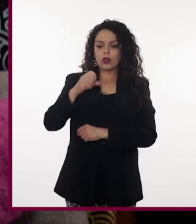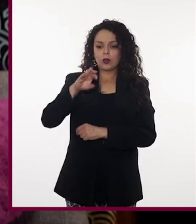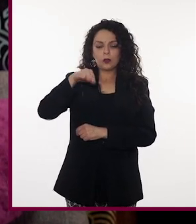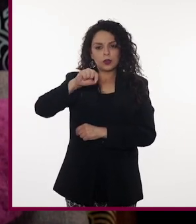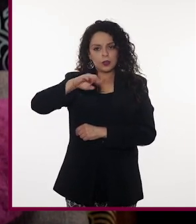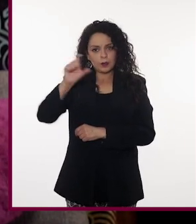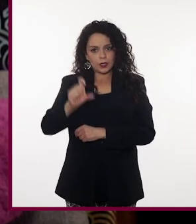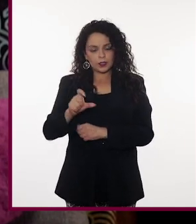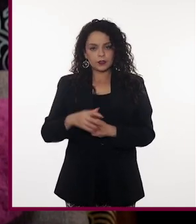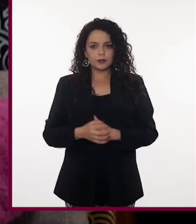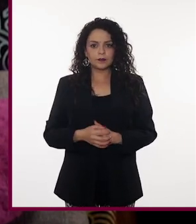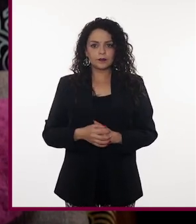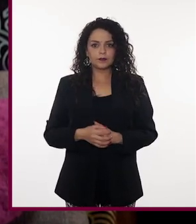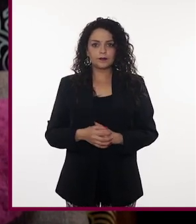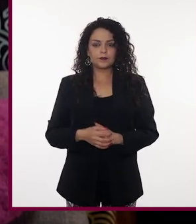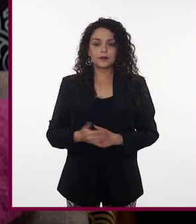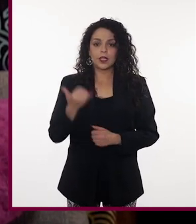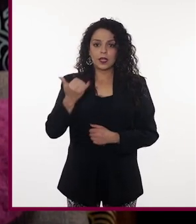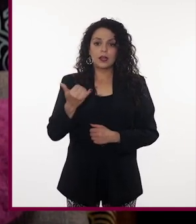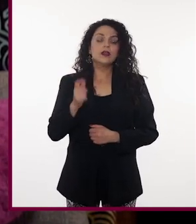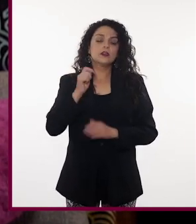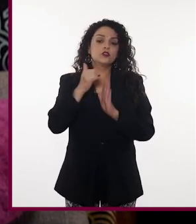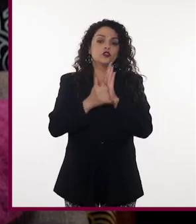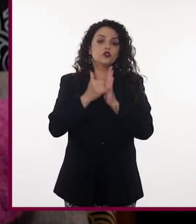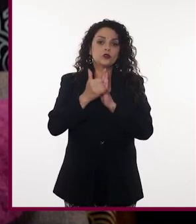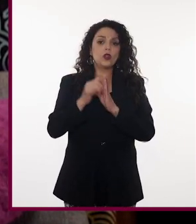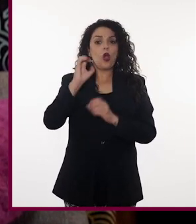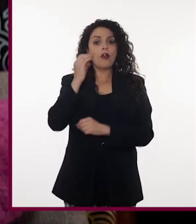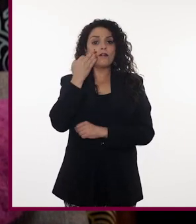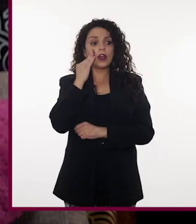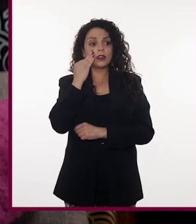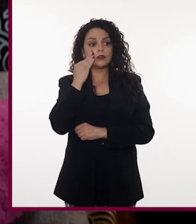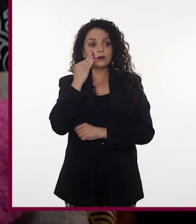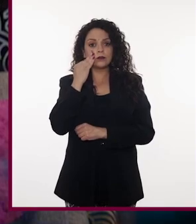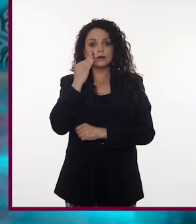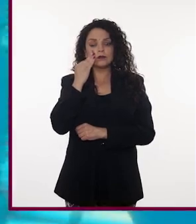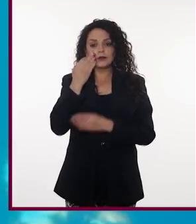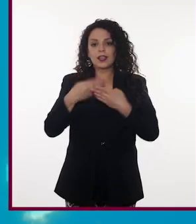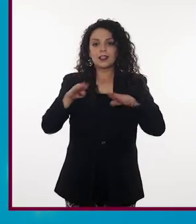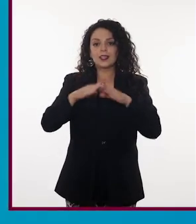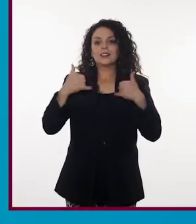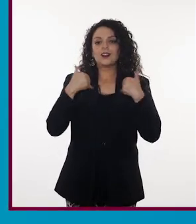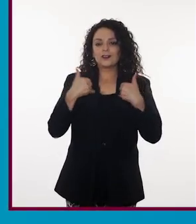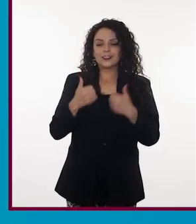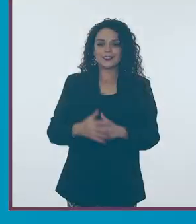jovenesencasa.cep.gov.mx y en nuestro canal de YouTube o en Facebook, Jóvenes en Casa.